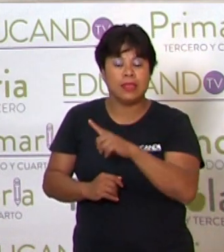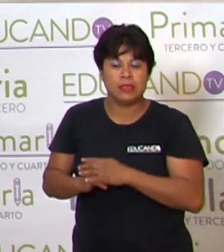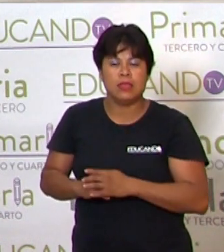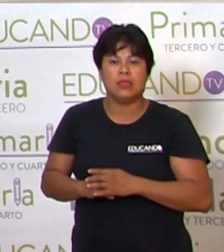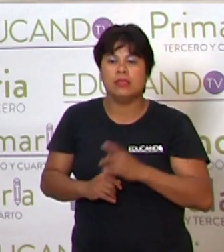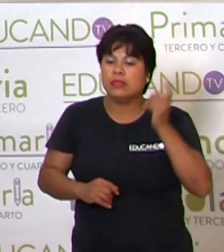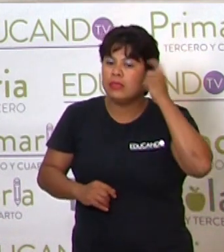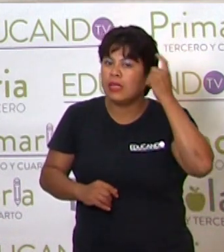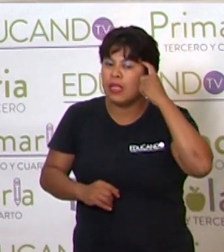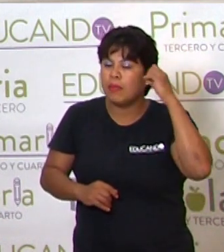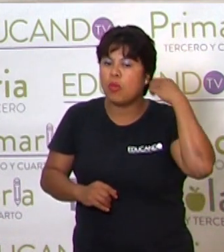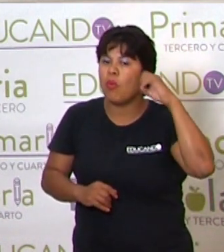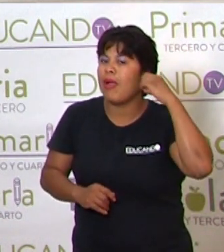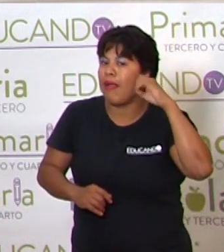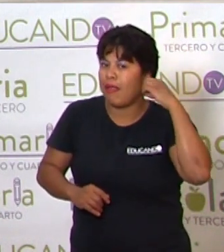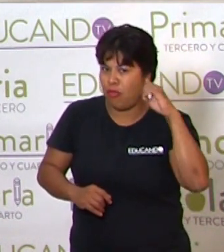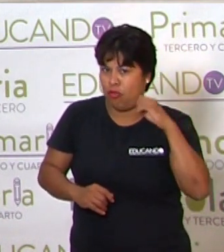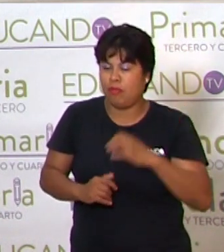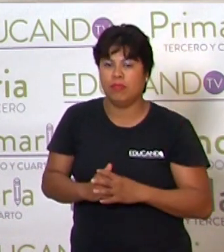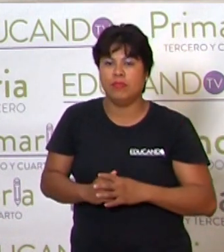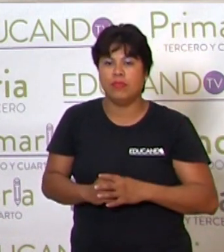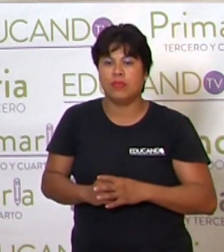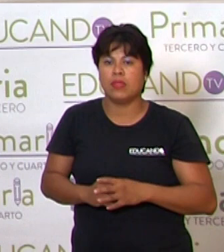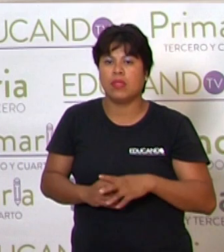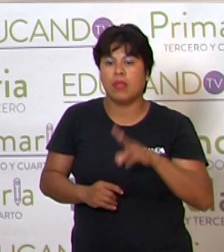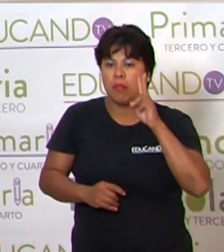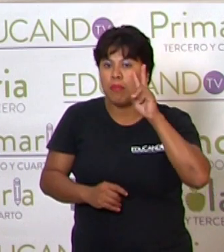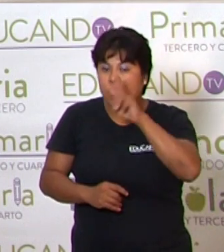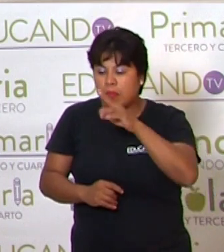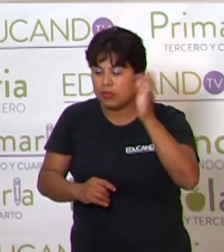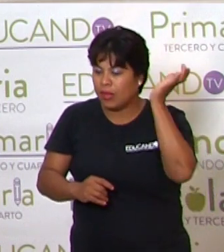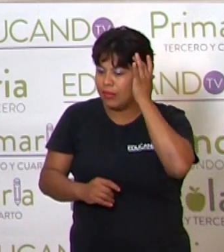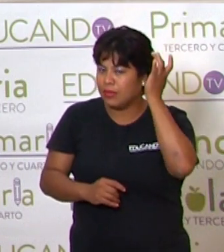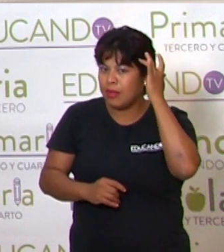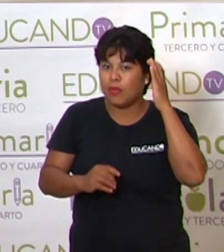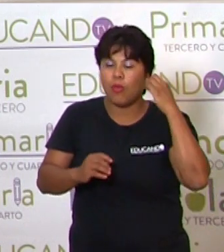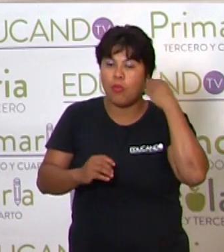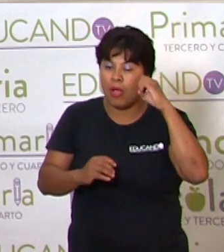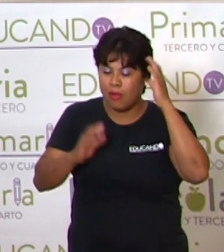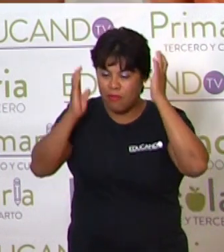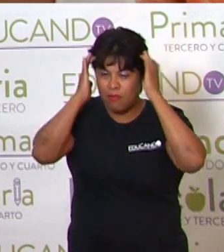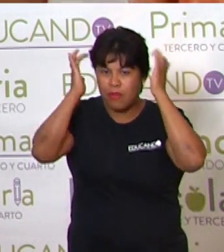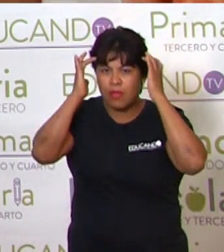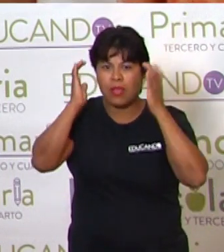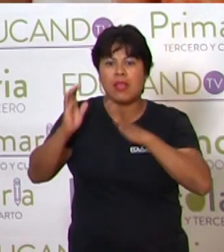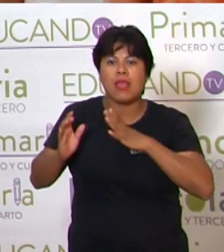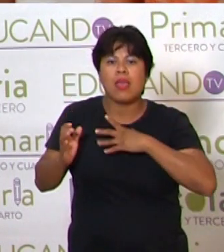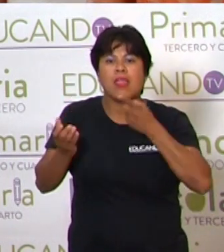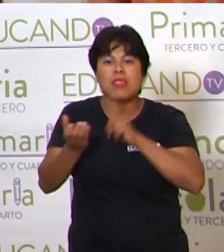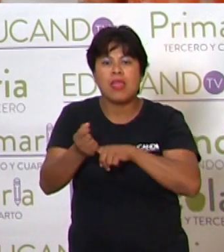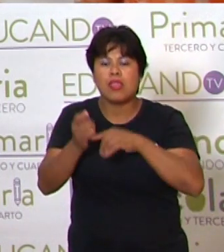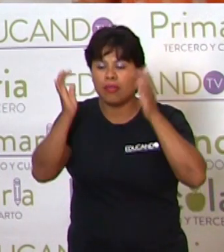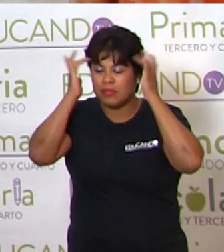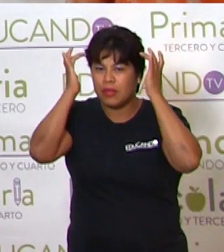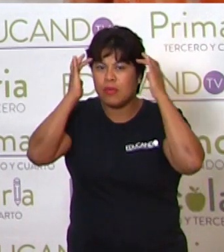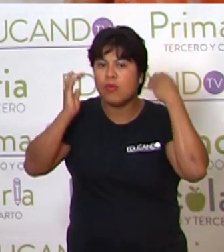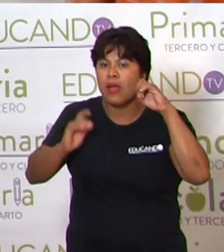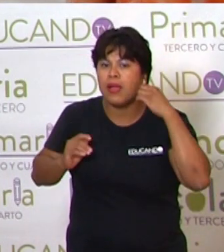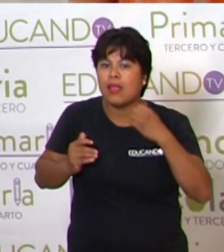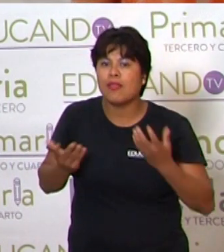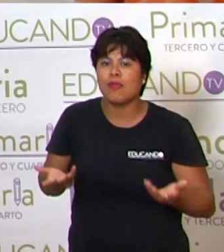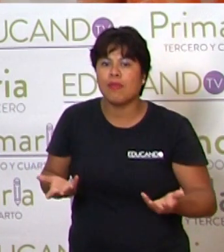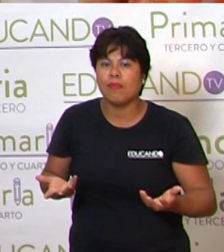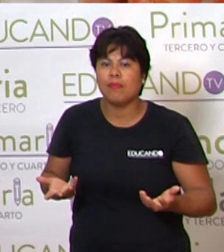dice cerebro oaxaqueño. Vemos al cerebro oaxaqueño. ¿Y qué hay adentro del cerebro